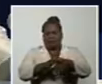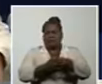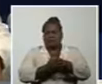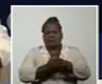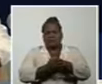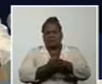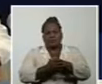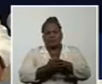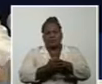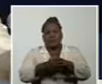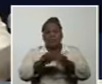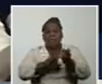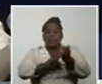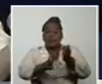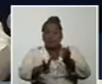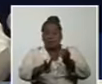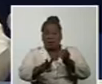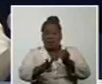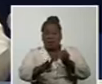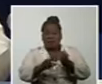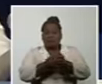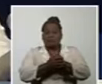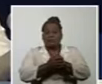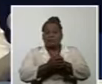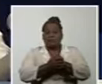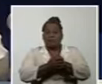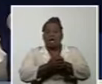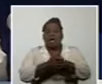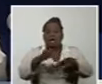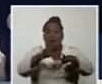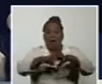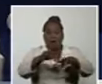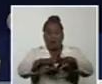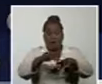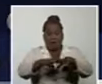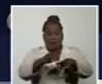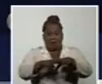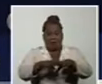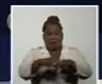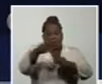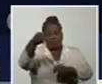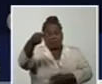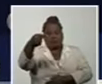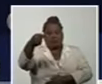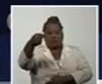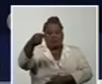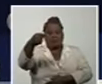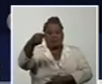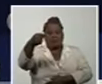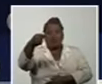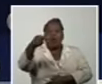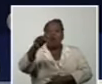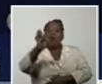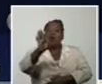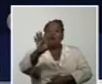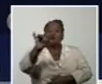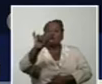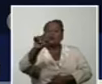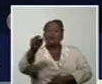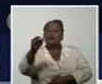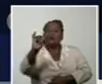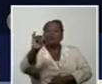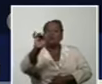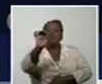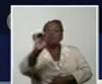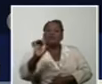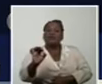Por provincias fue La Habana en primer lugar, tiene el 86,6%